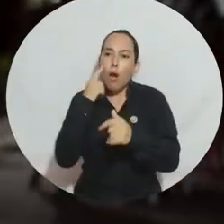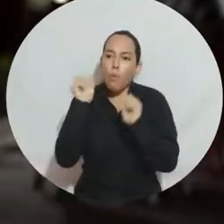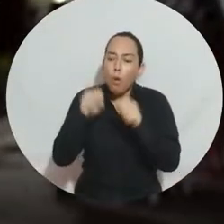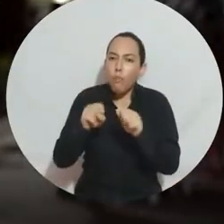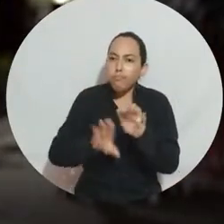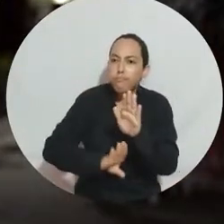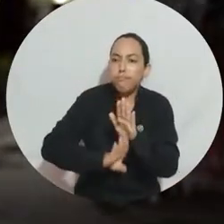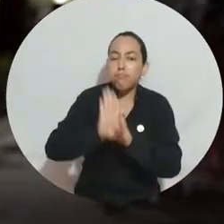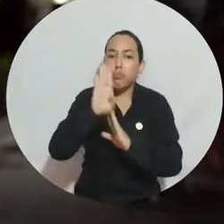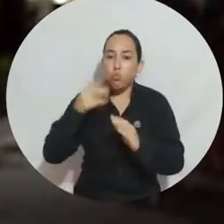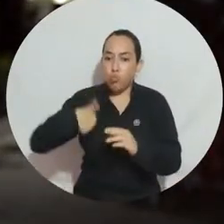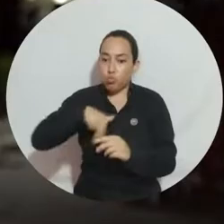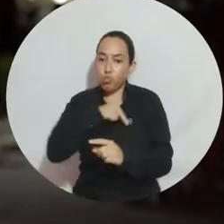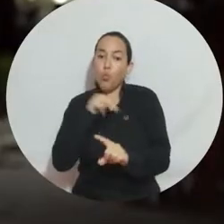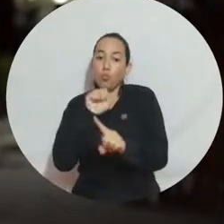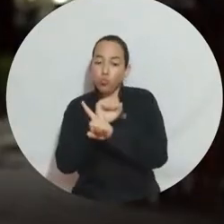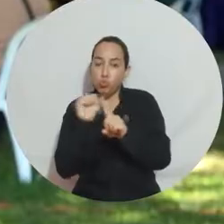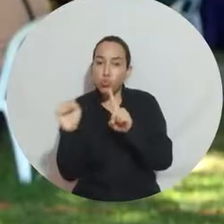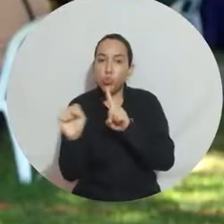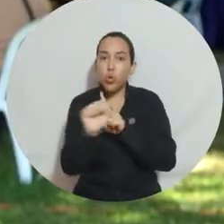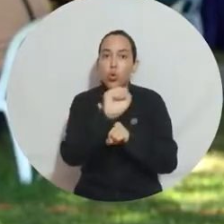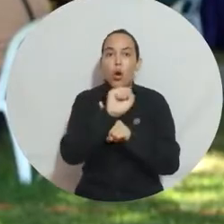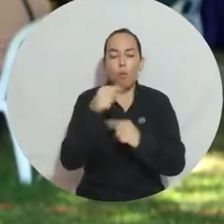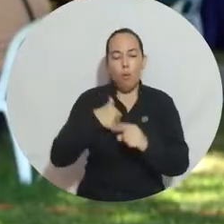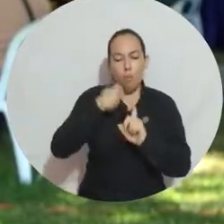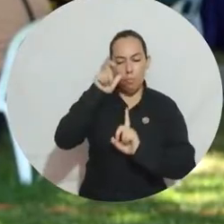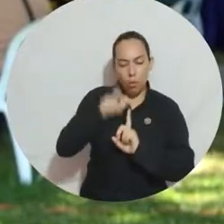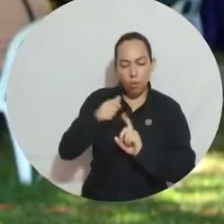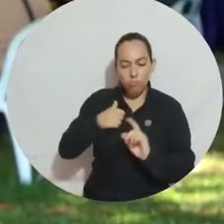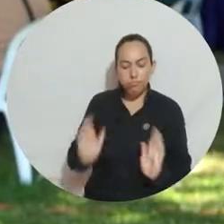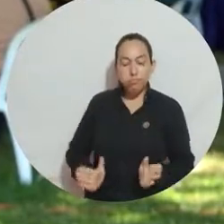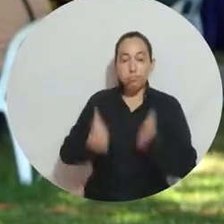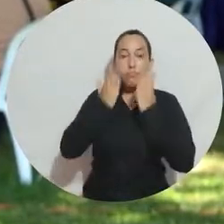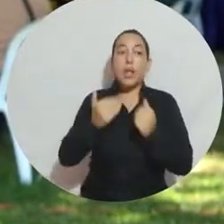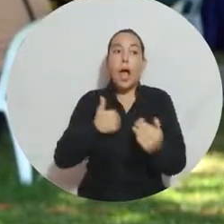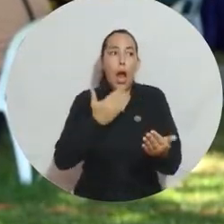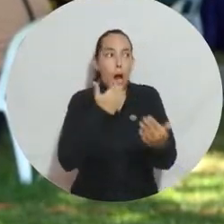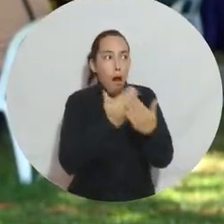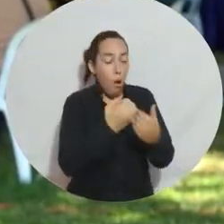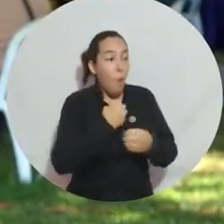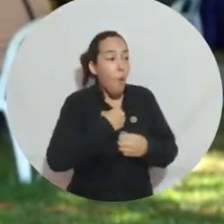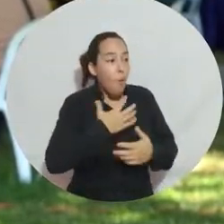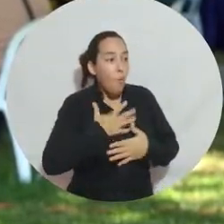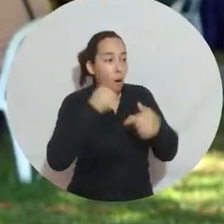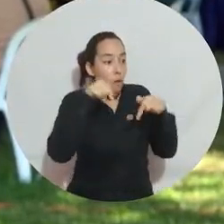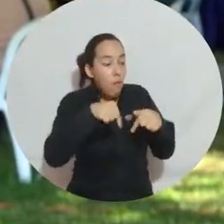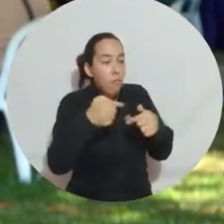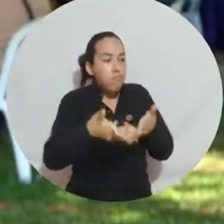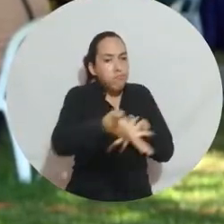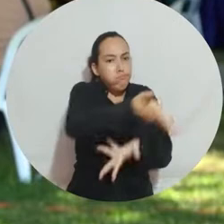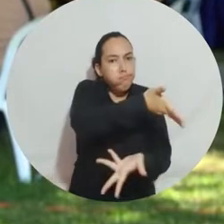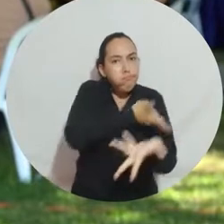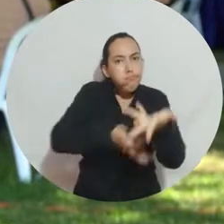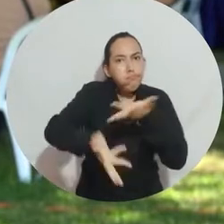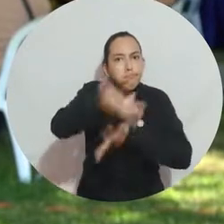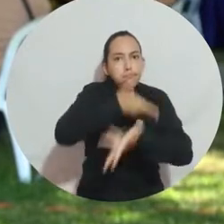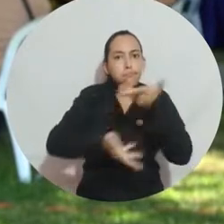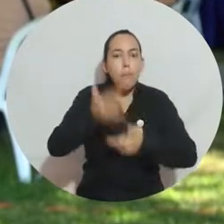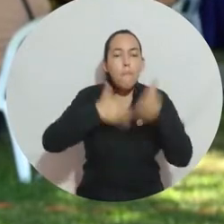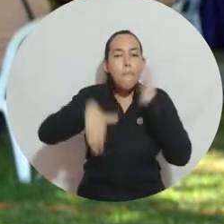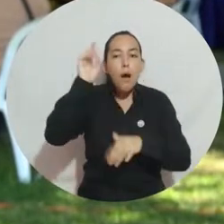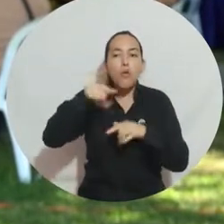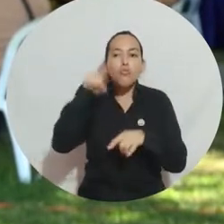como sociedad para crecer como persona Gracias por la oportunidad que me brindan de estar aquí Compartiendo con ustedes y más por esta labor para